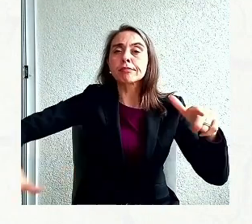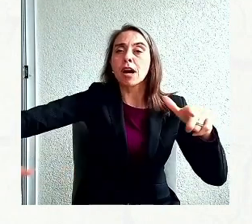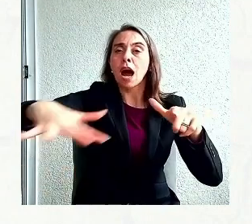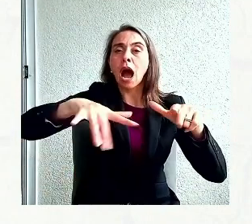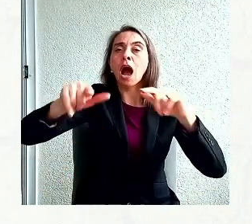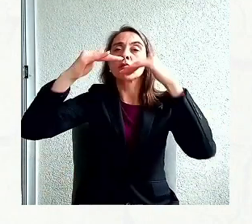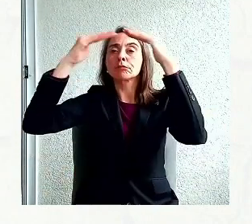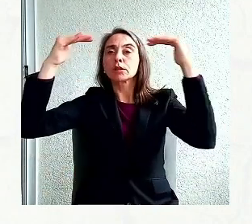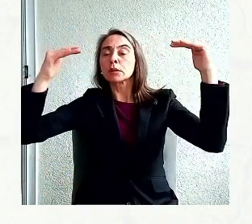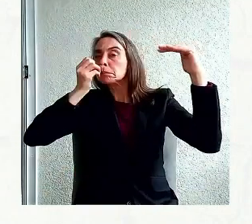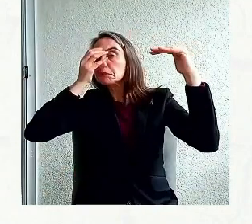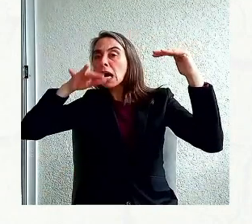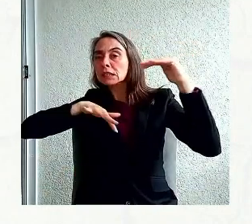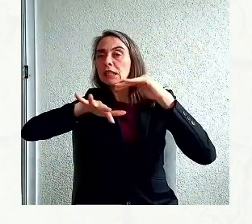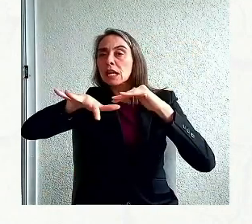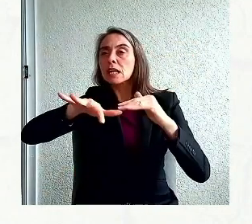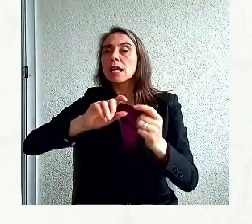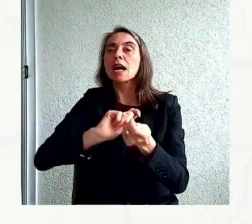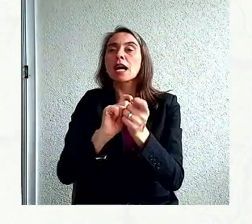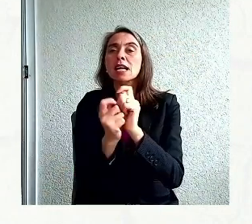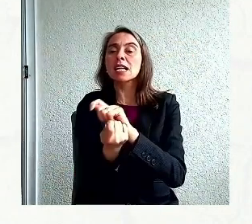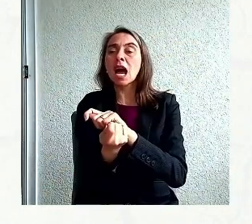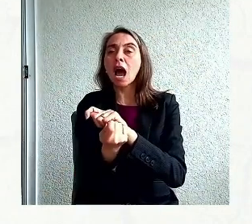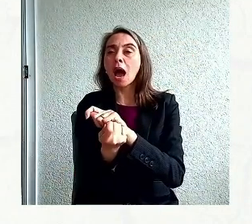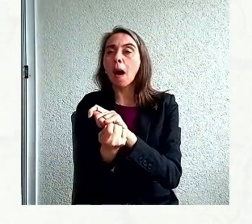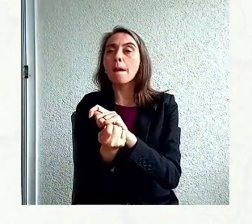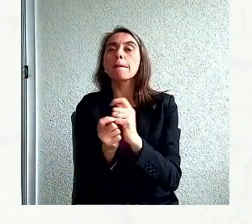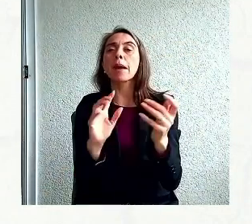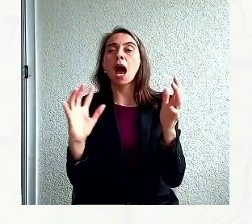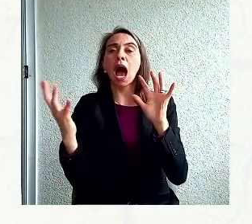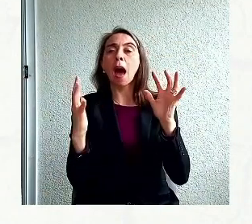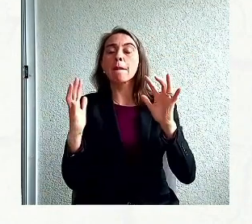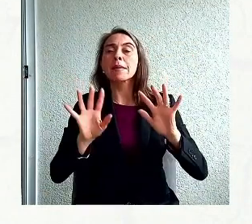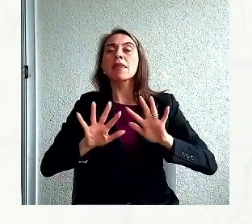de alta montaña en Chile. Eso sería todo por mi parte.